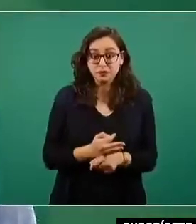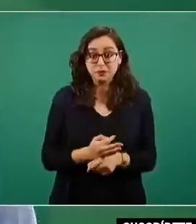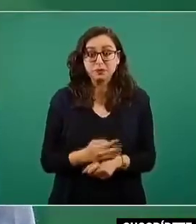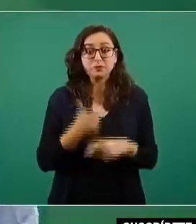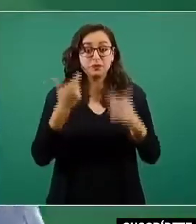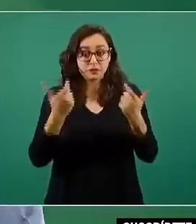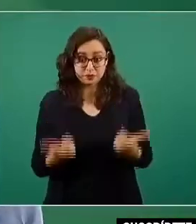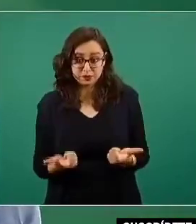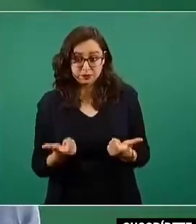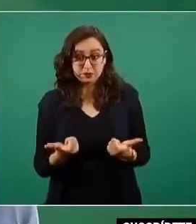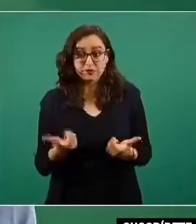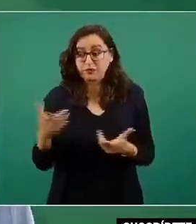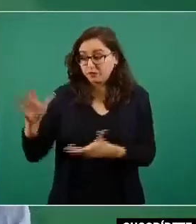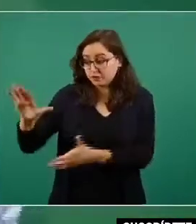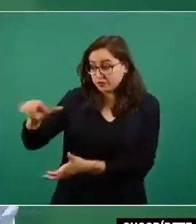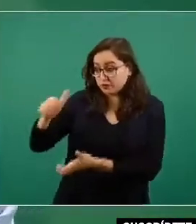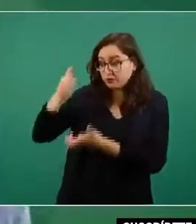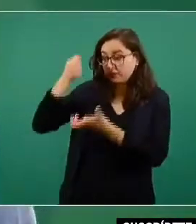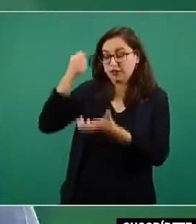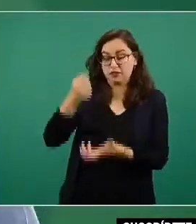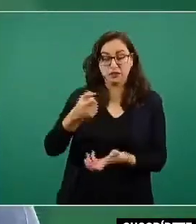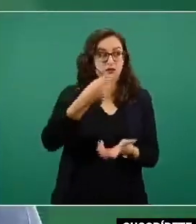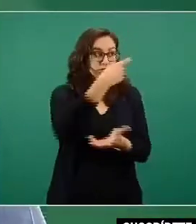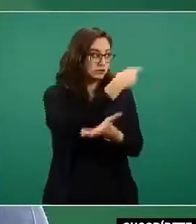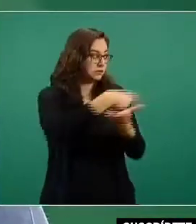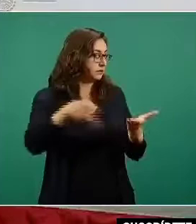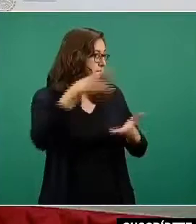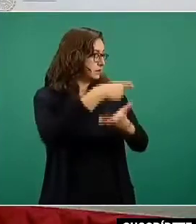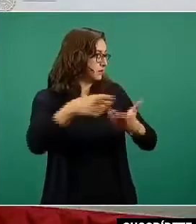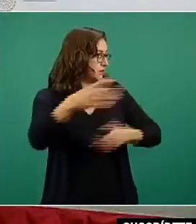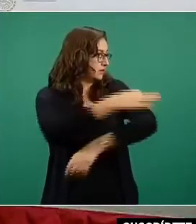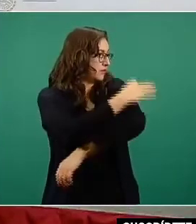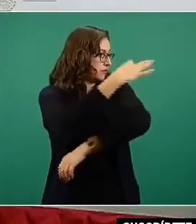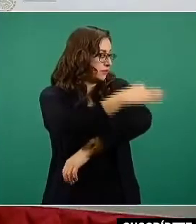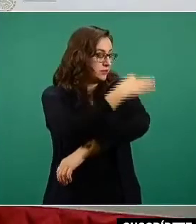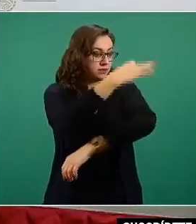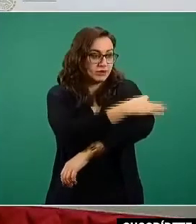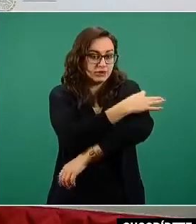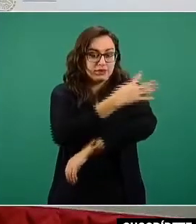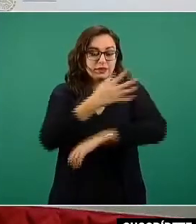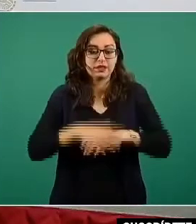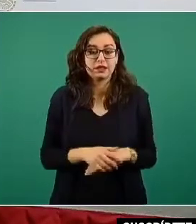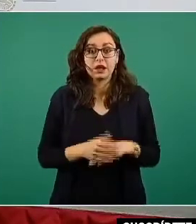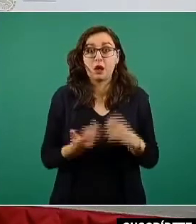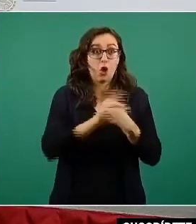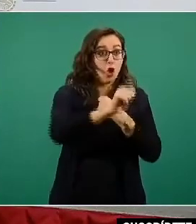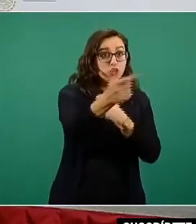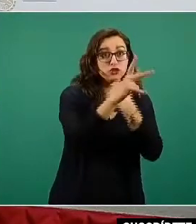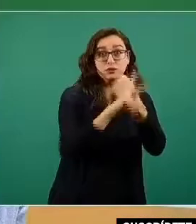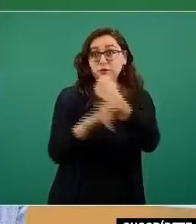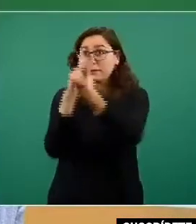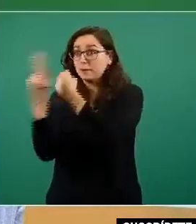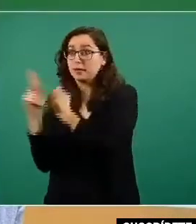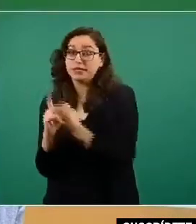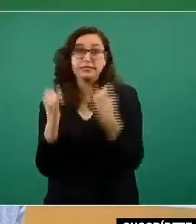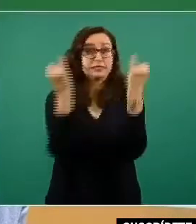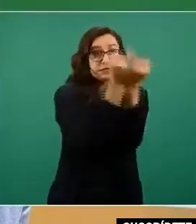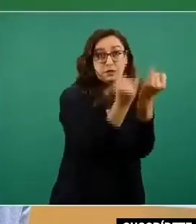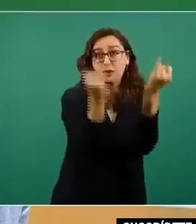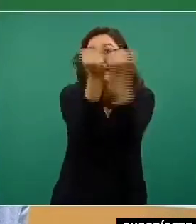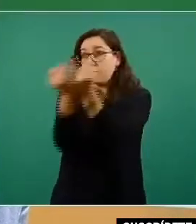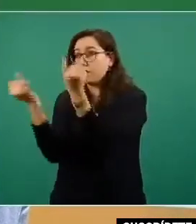recursos del Tesoro Nacional a comprar las vacunas. No todos los países tienen esa situación. De hecho, la